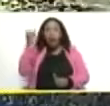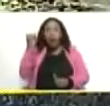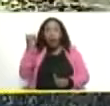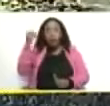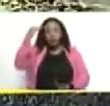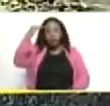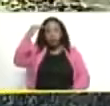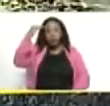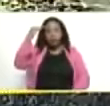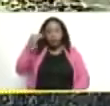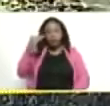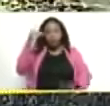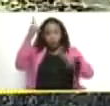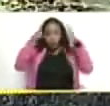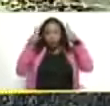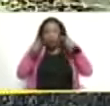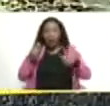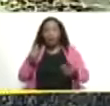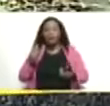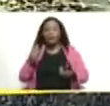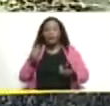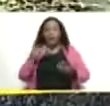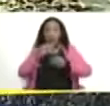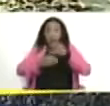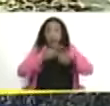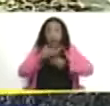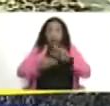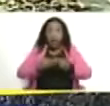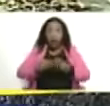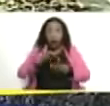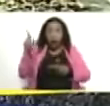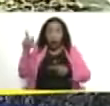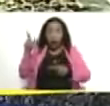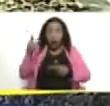gigante, forjado en las academias militares.